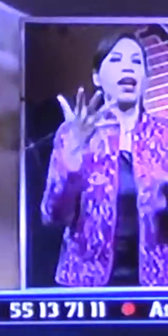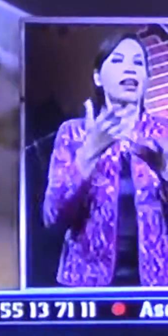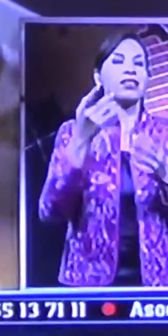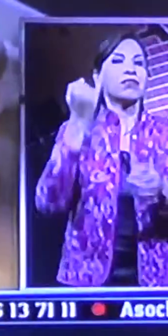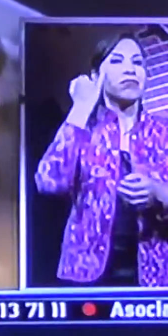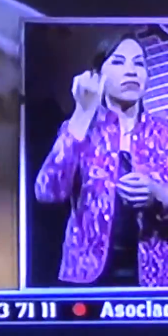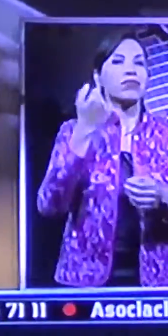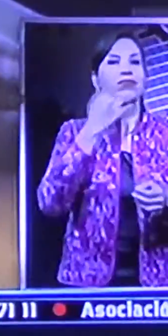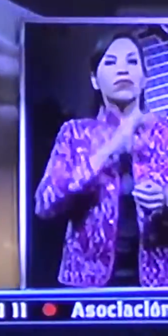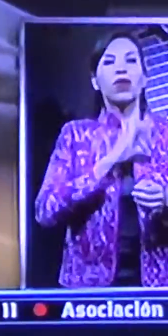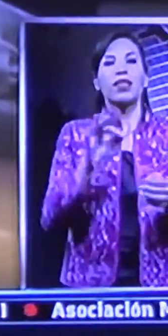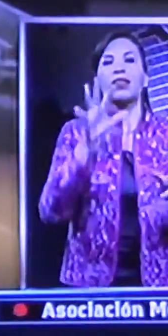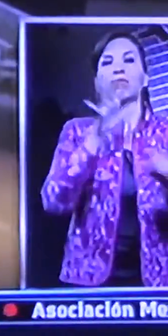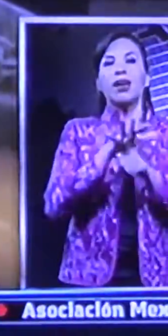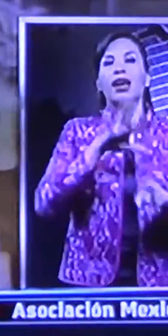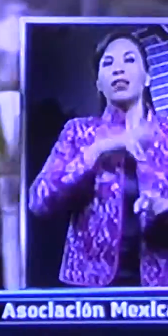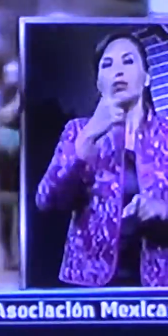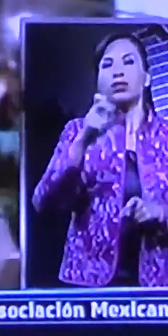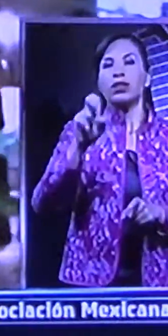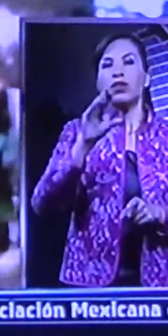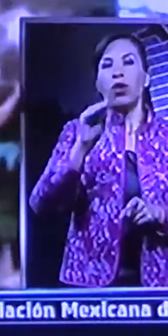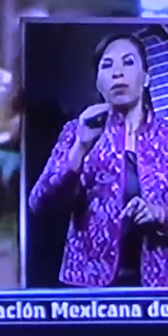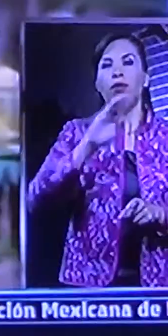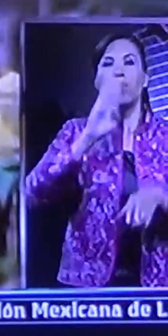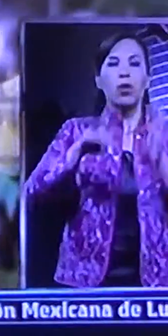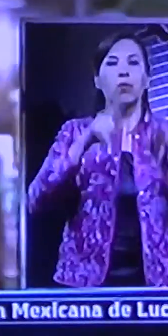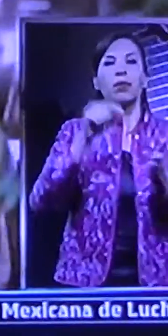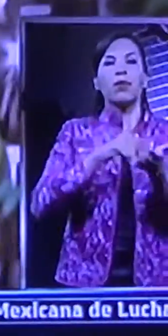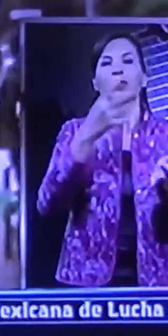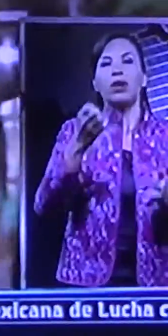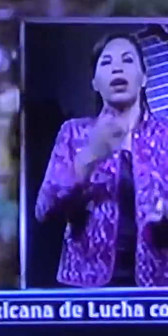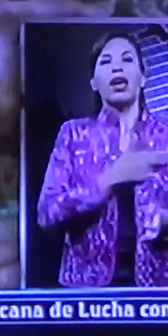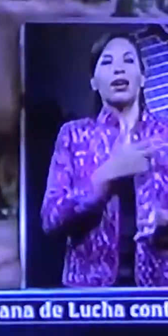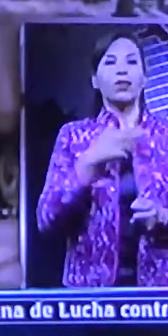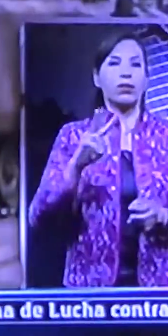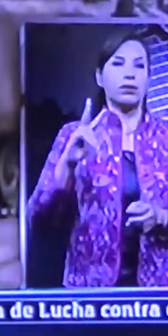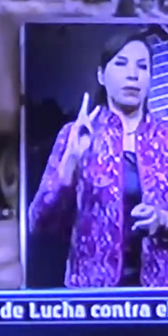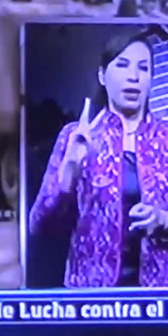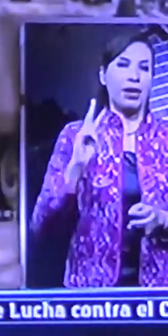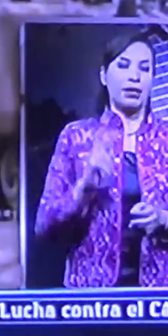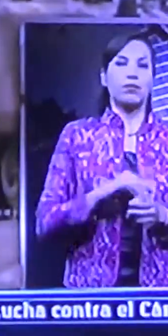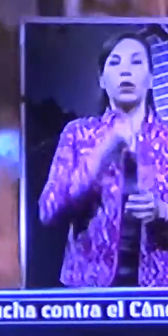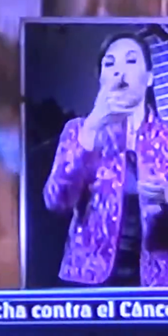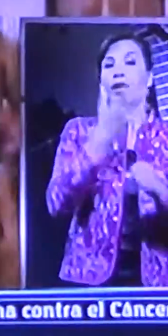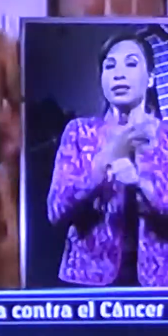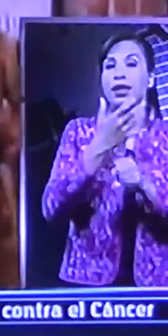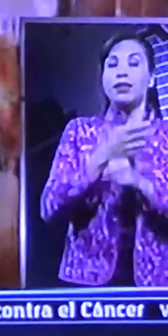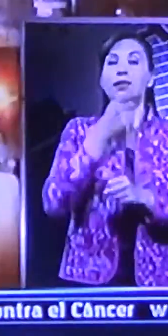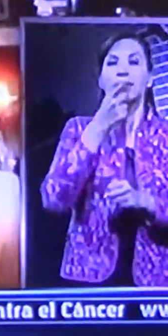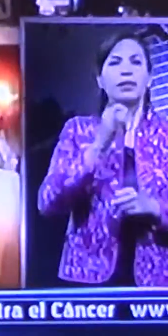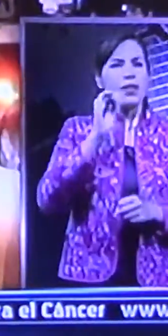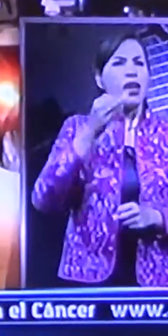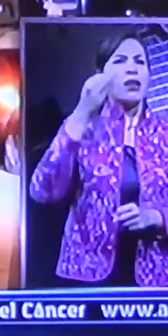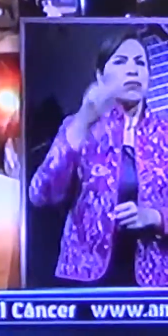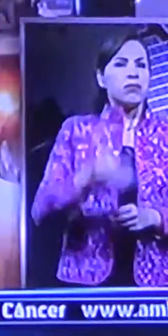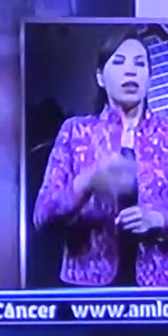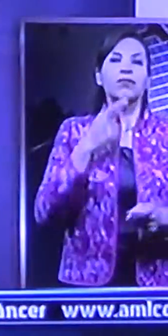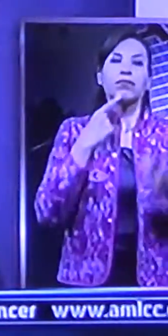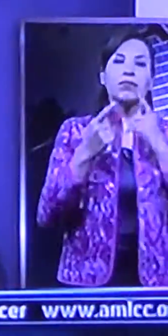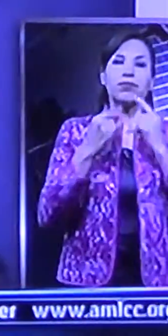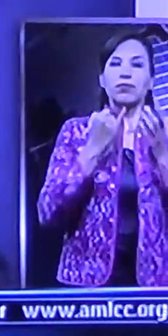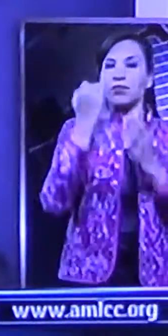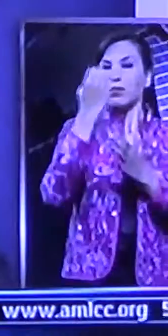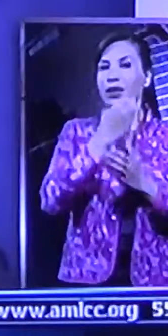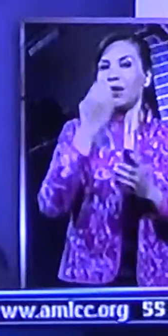Estado que dejó 290 muertos y 1.400 heridos el viernes pasado. Estados Unidos dice que está dispuesto a analizar el